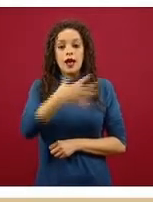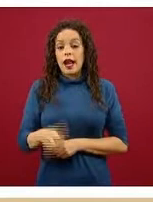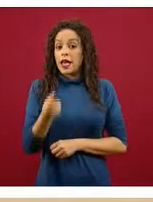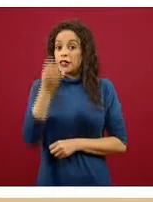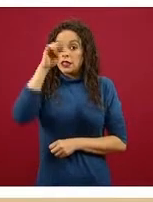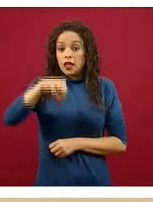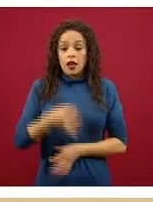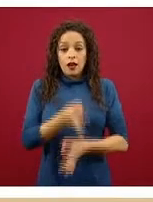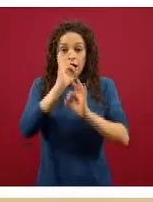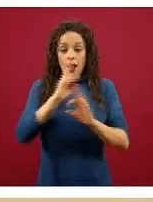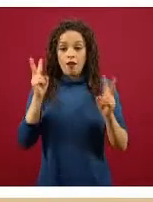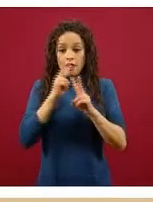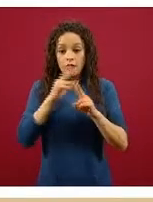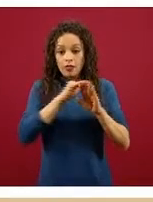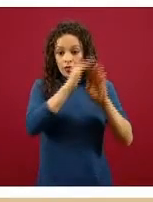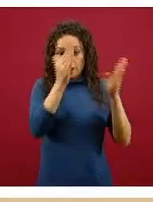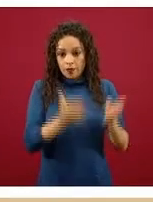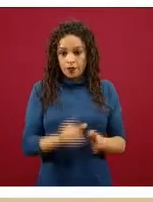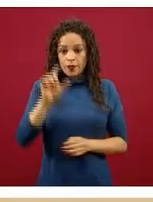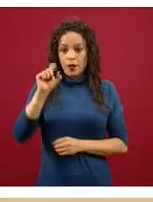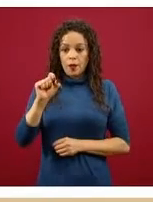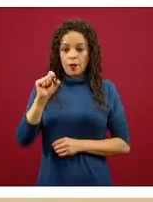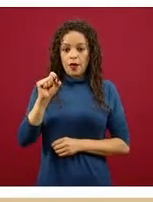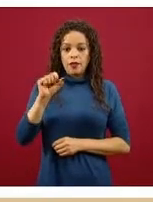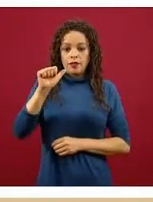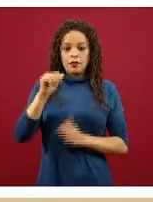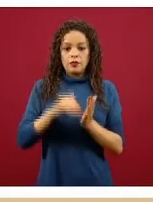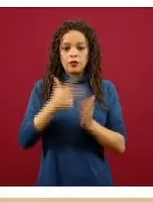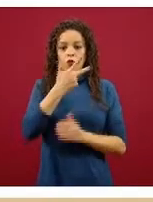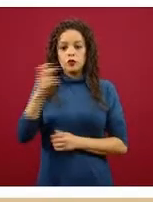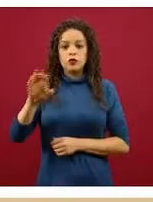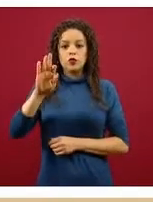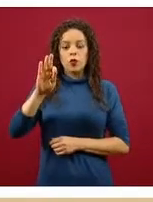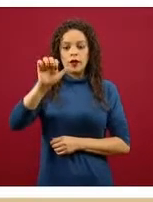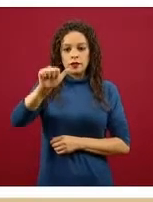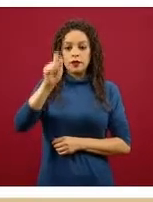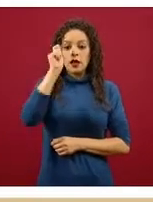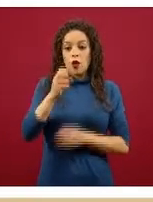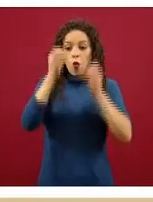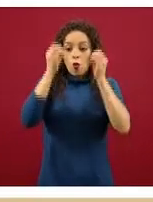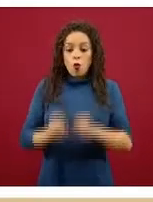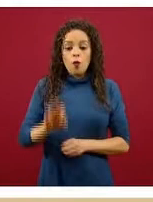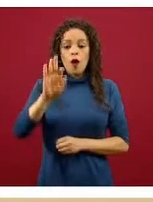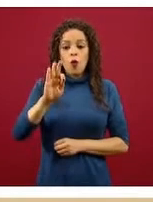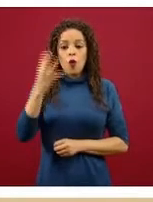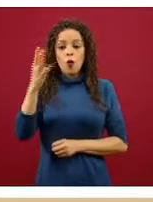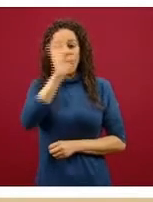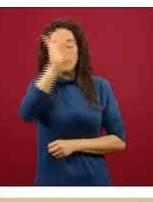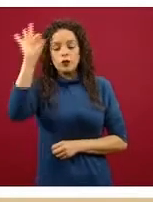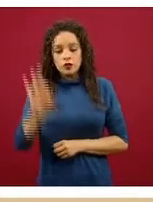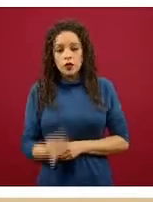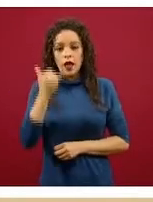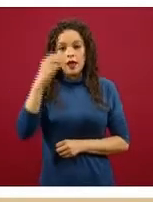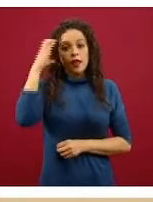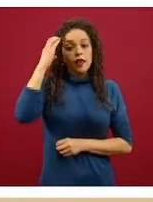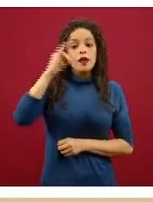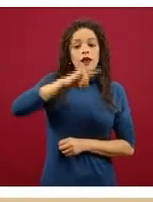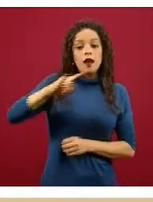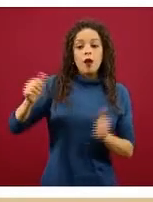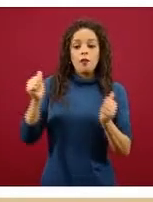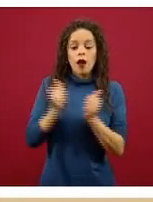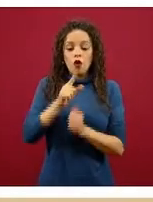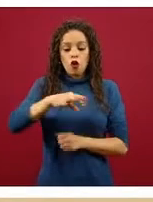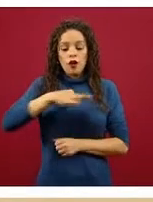26 mil 846 de las cuales están ocupadas el 44 por ciento y camas para personas con